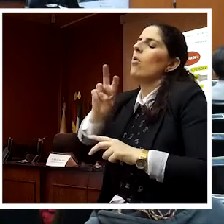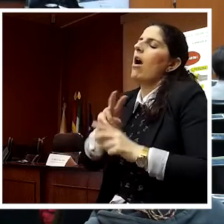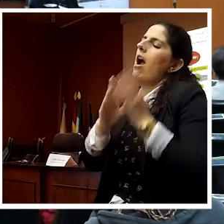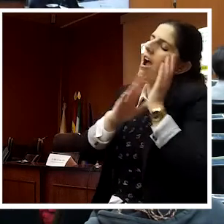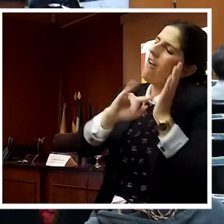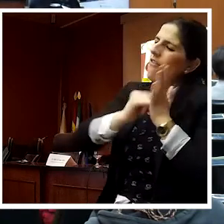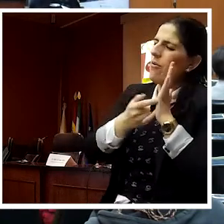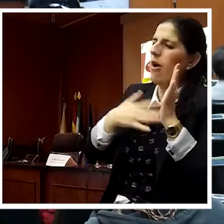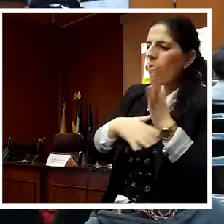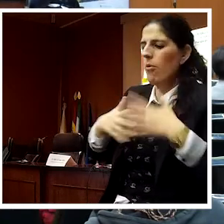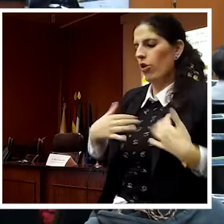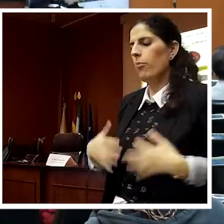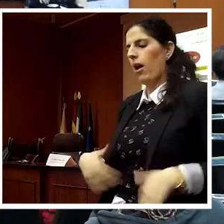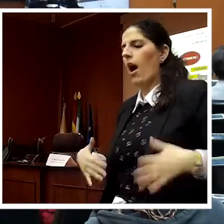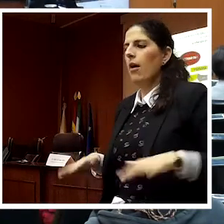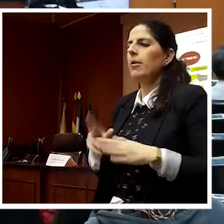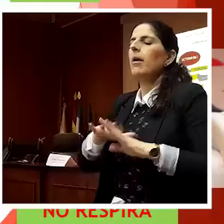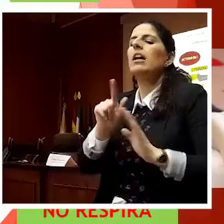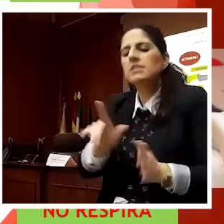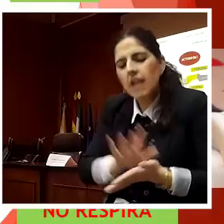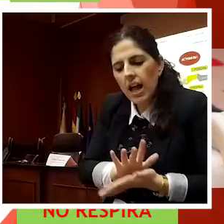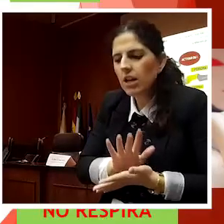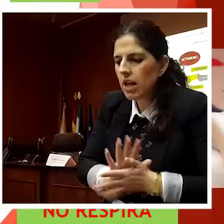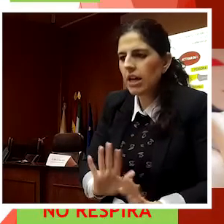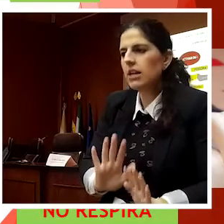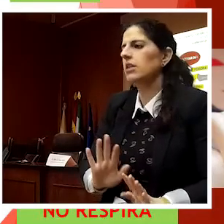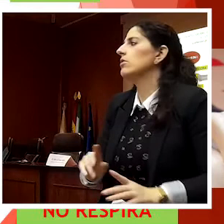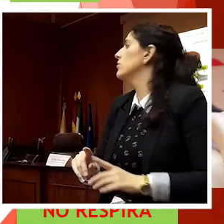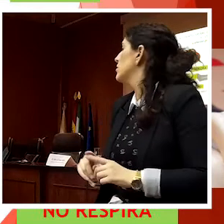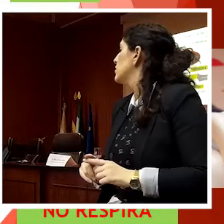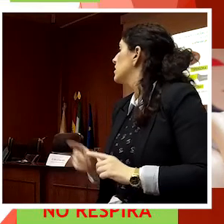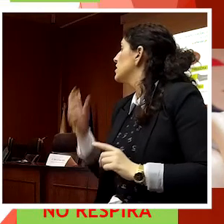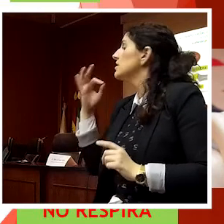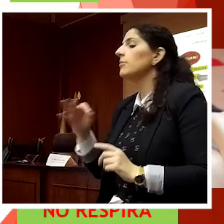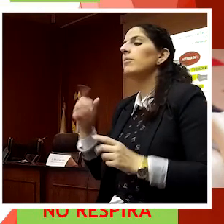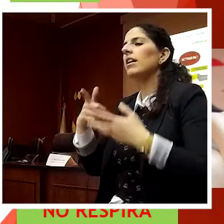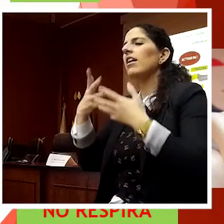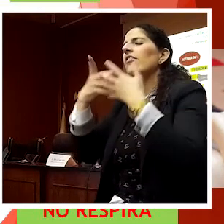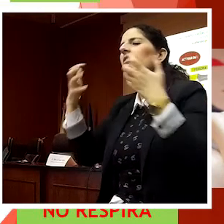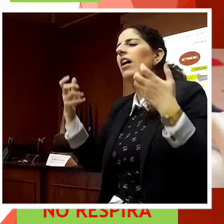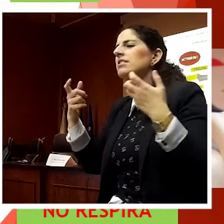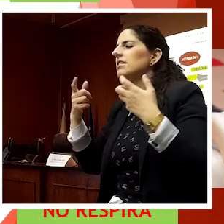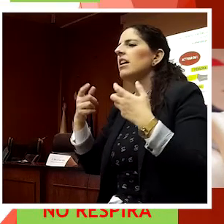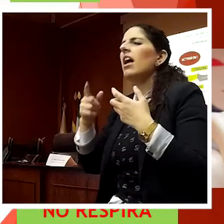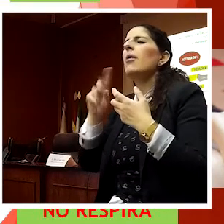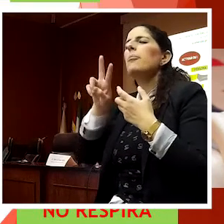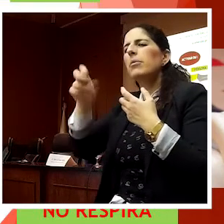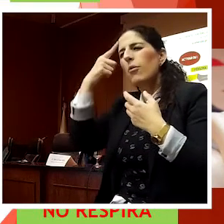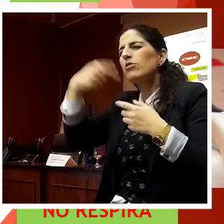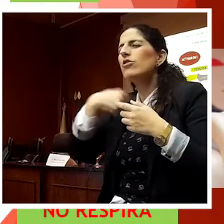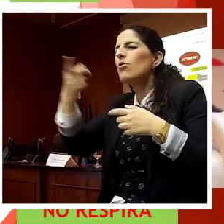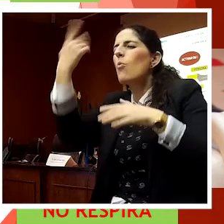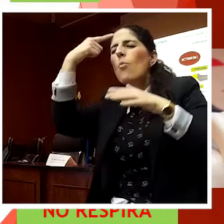cómoda, aflojar la ropa y transmitir calma. Y os recuerdo la frase del inicio de apenas hablaba, ¿no? Algo